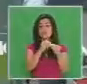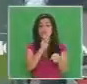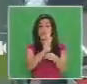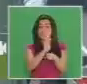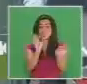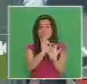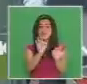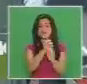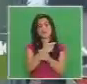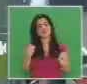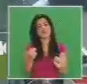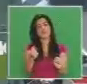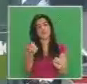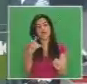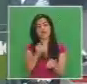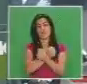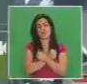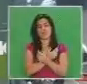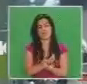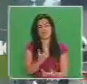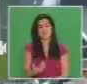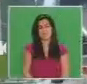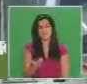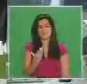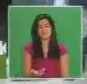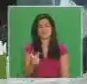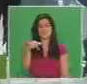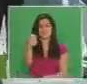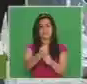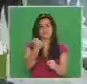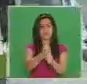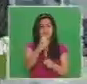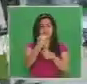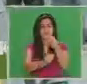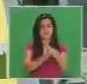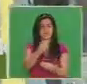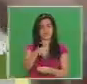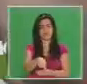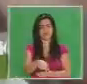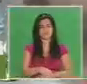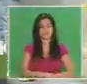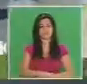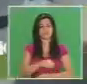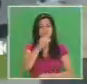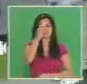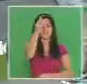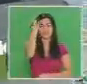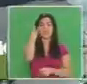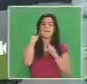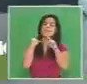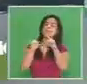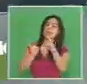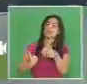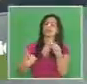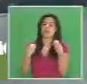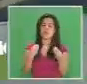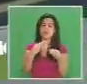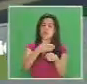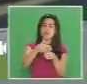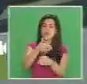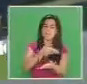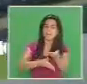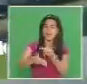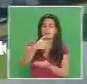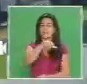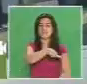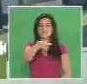no las podemos querer. Esa es una parte importante de este trabajo que se está haciendo hoy. Señor Ledesma, ¿qué tal ha sido el feedback, el compartir